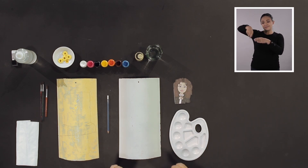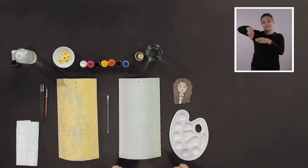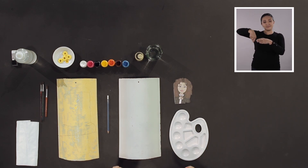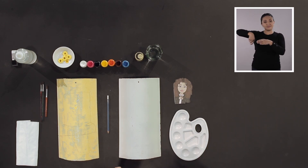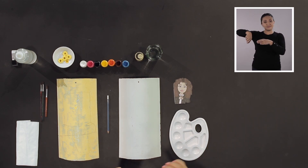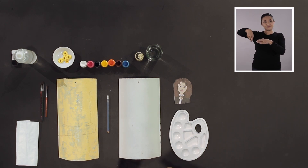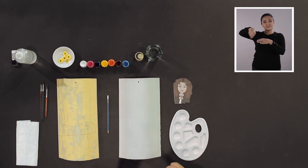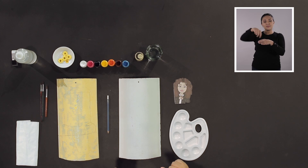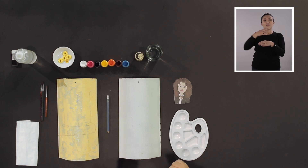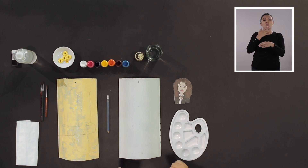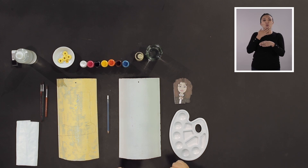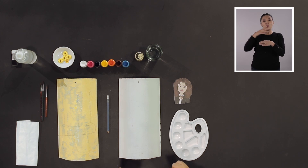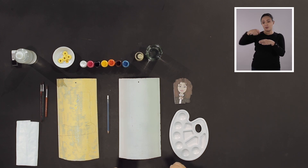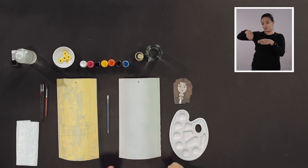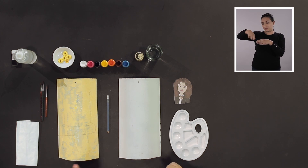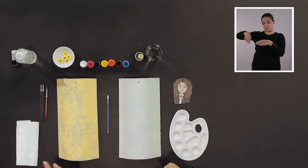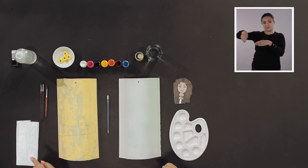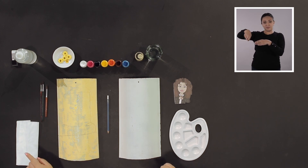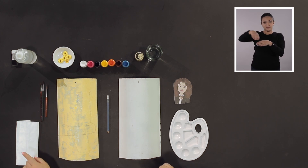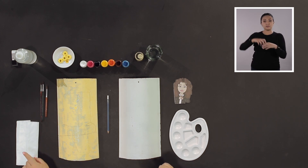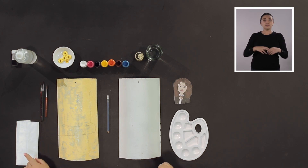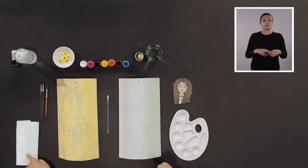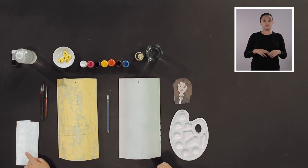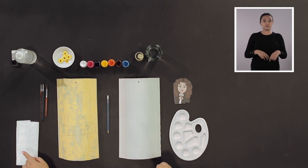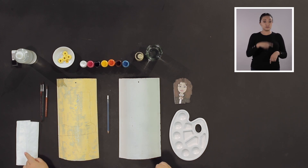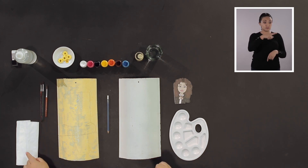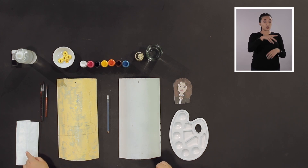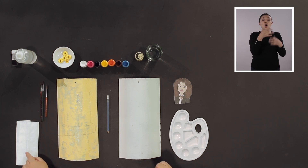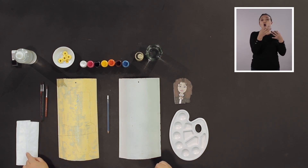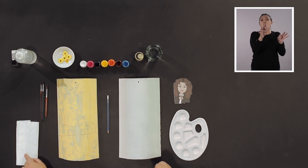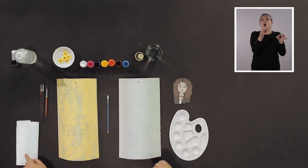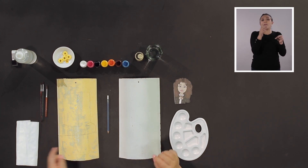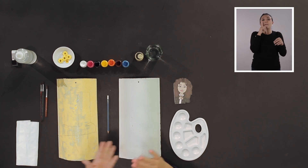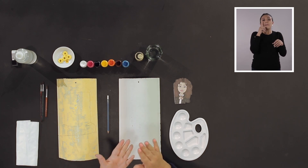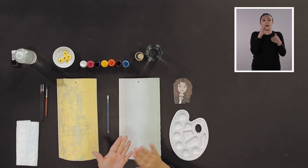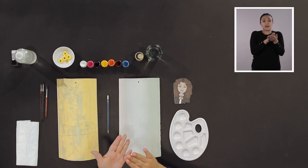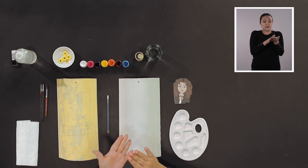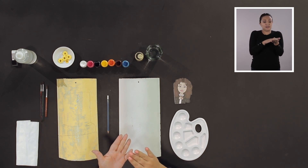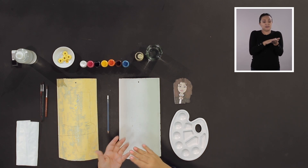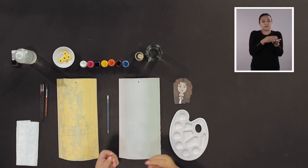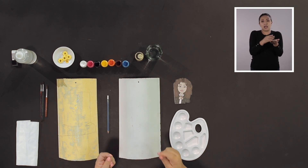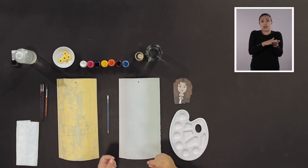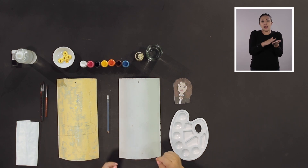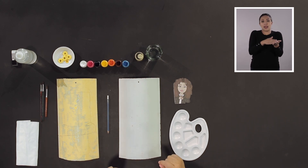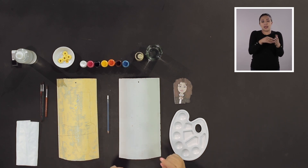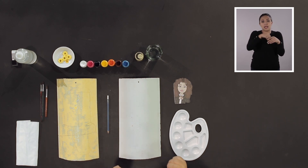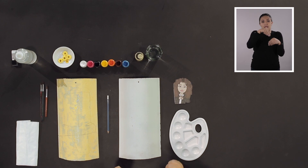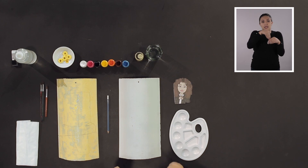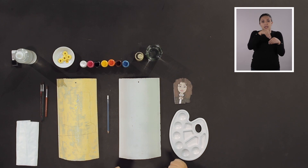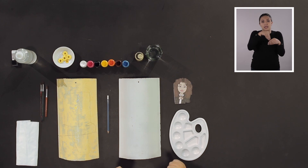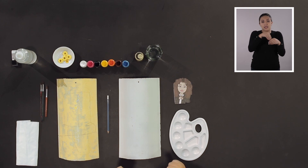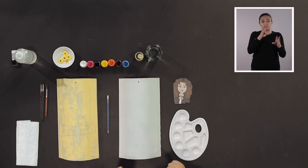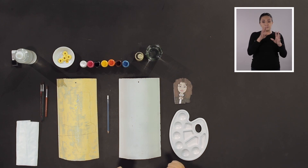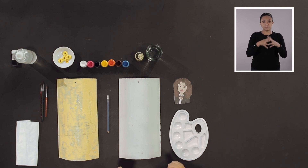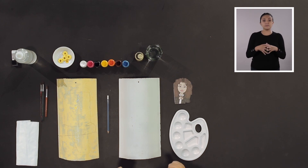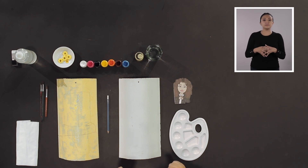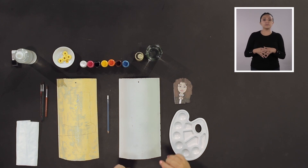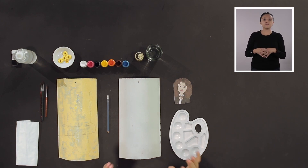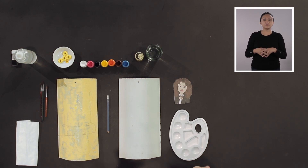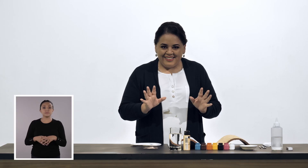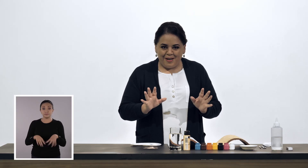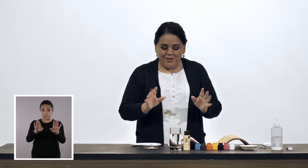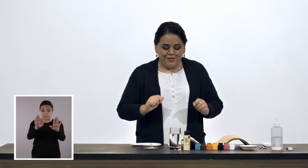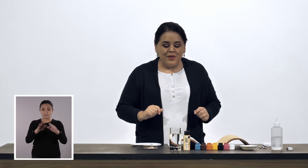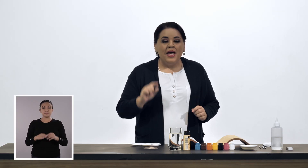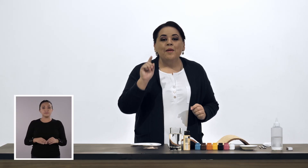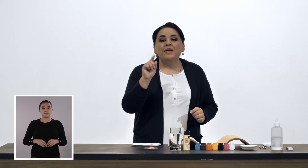para poder mezclar nuestras pinturas. También un papelito o un trapito, un mantel para que usted pueda ir limpiando los pinceles.